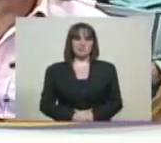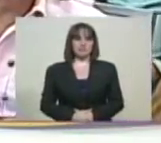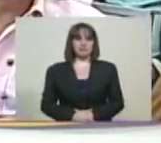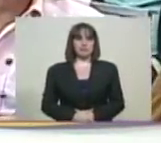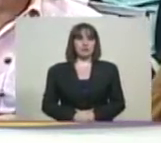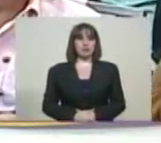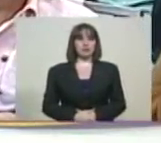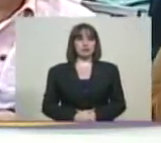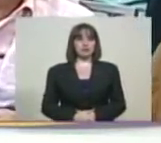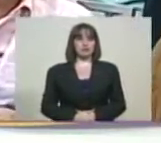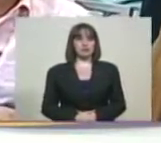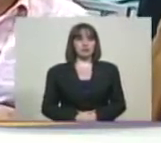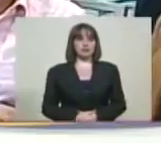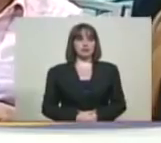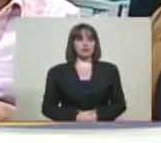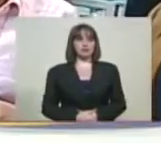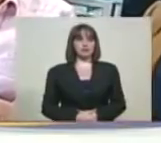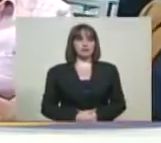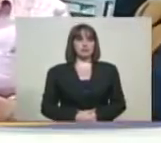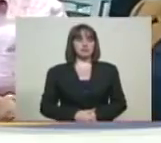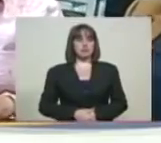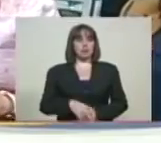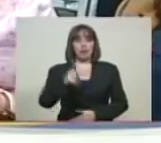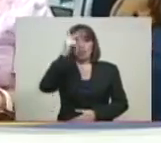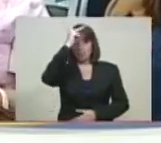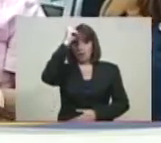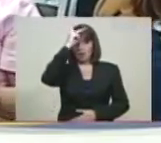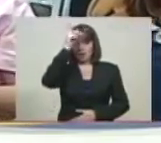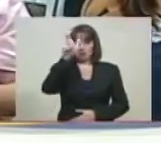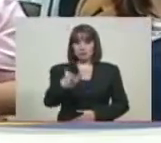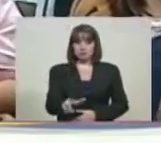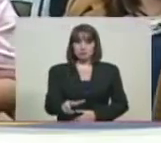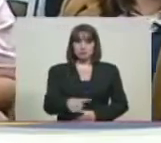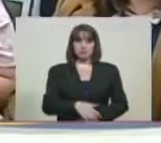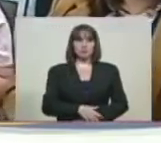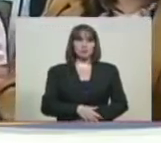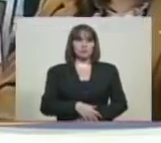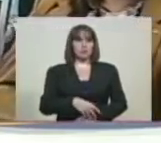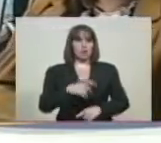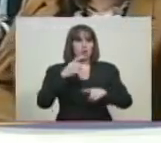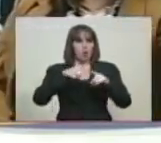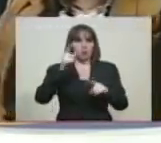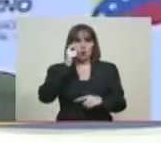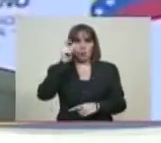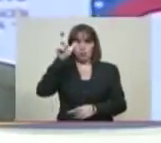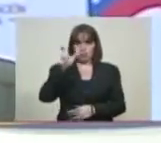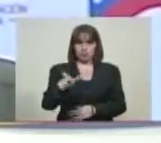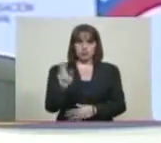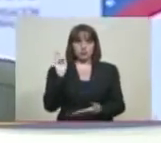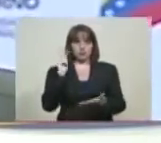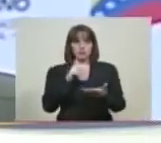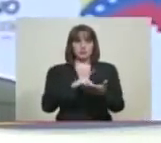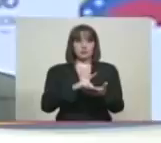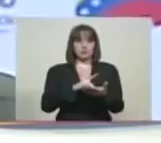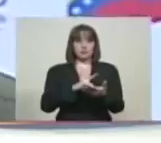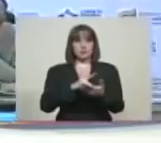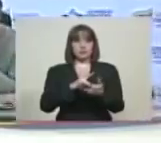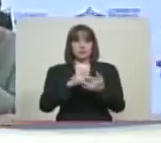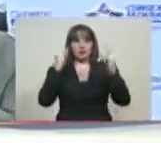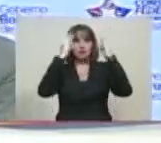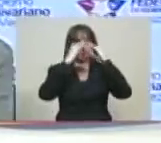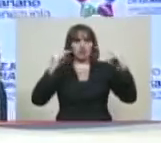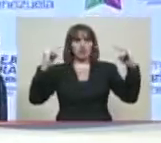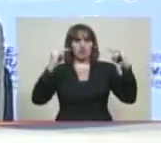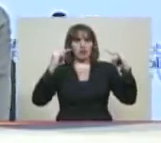es necesario elevar compañero tareck compañero wilmar castro soteldo que viene llegando de la feria mundial de san